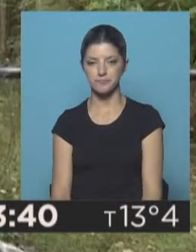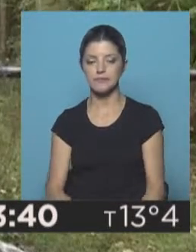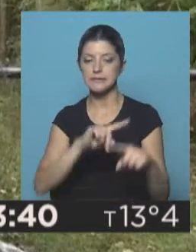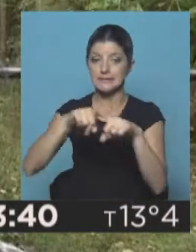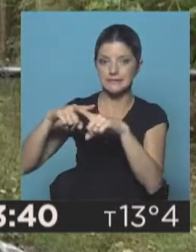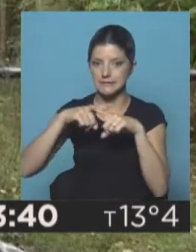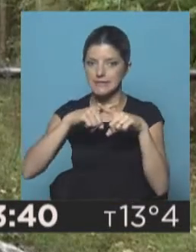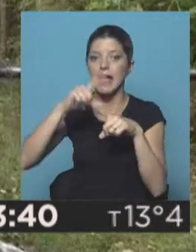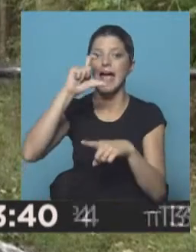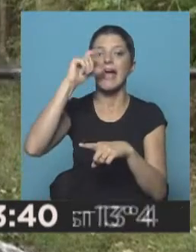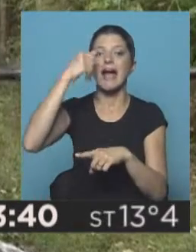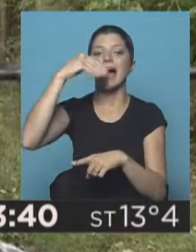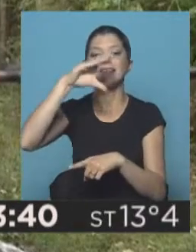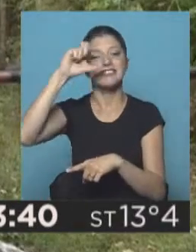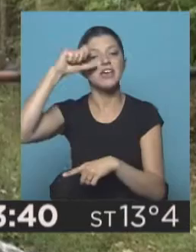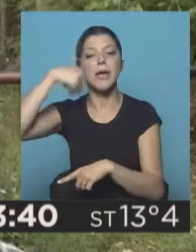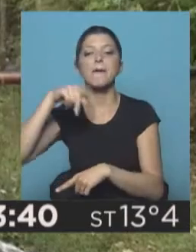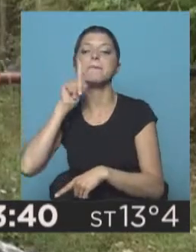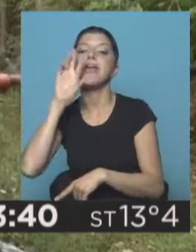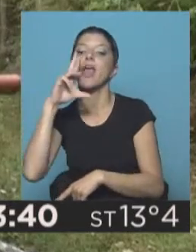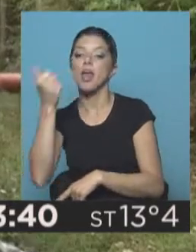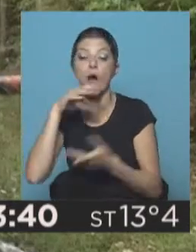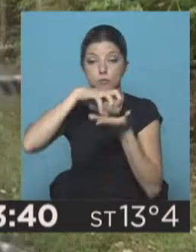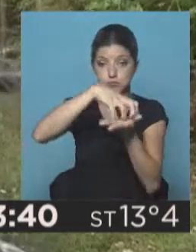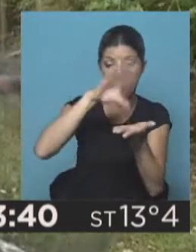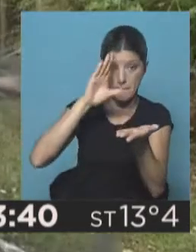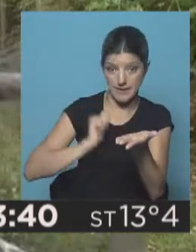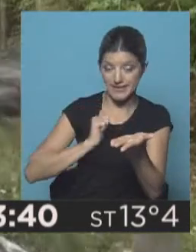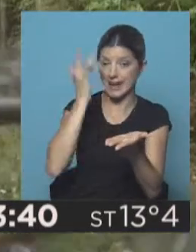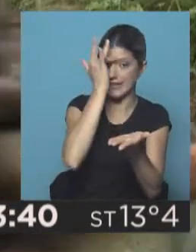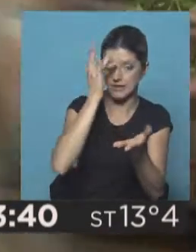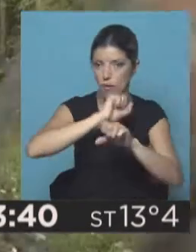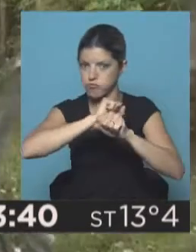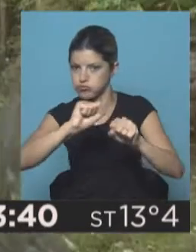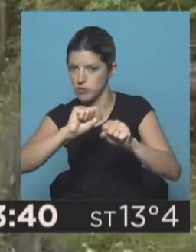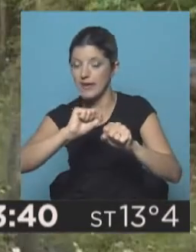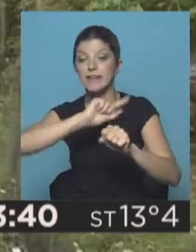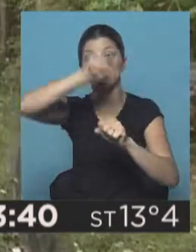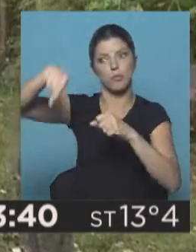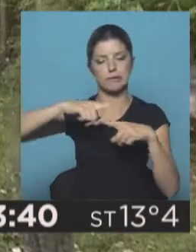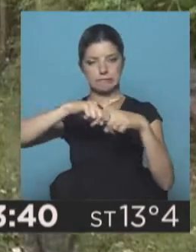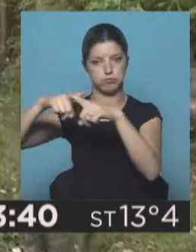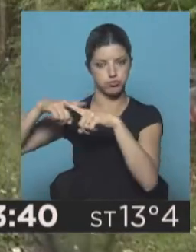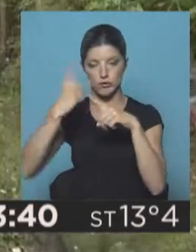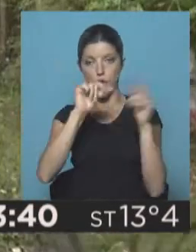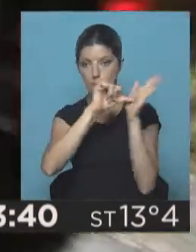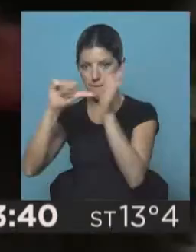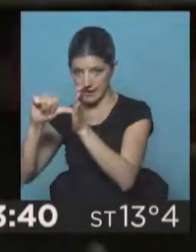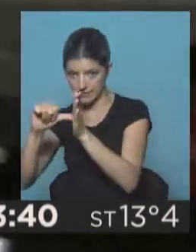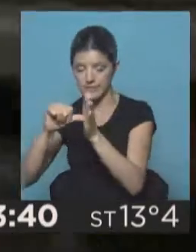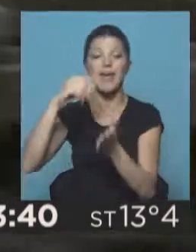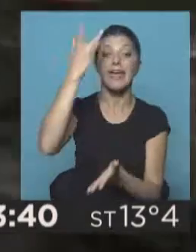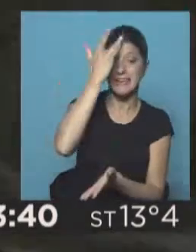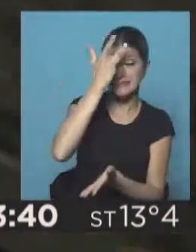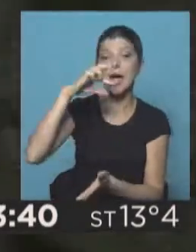Tensión en Cachemira. El ataque a una guarnición militar india en el disputado enclave agudizó la crisis bilateral entre India y Pakistán,